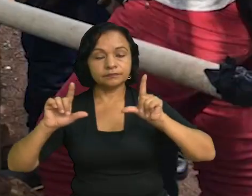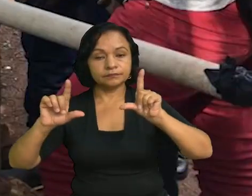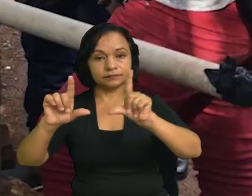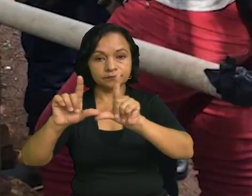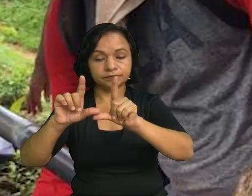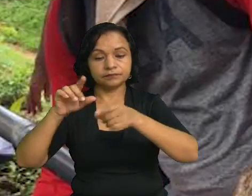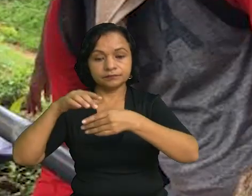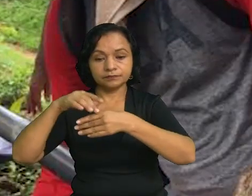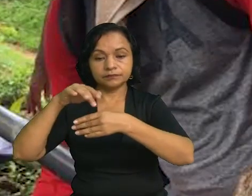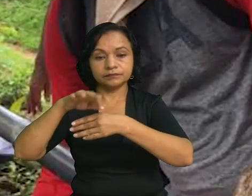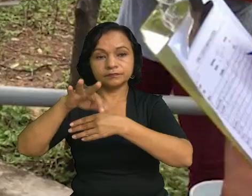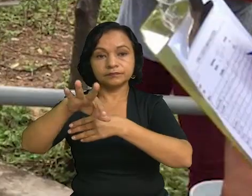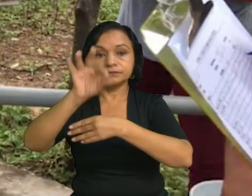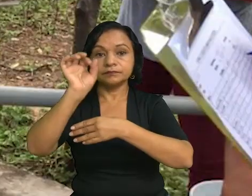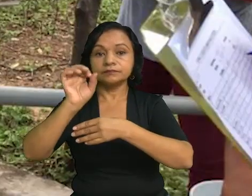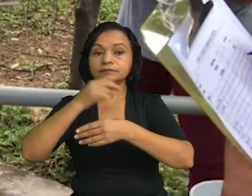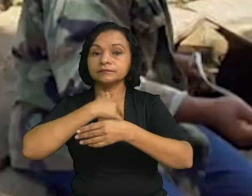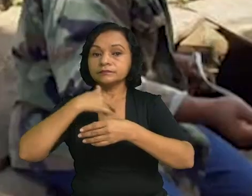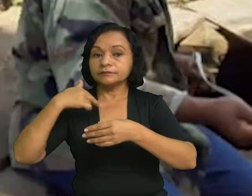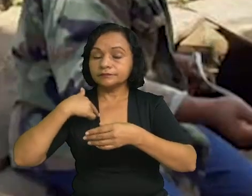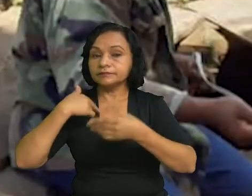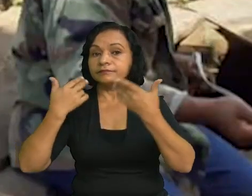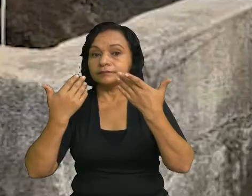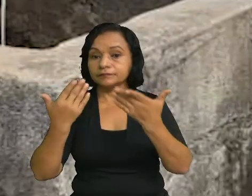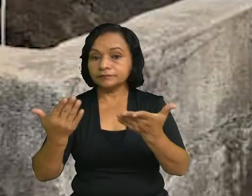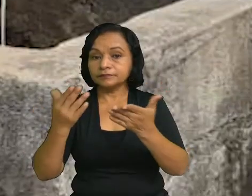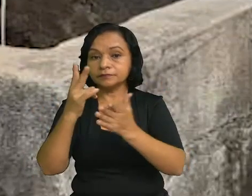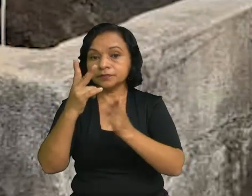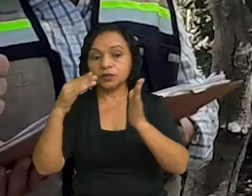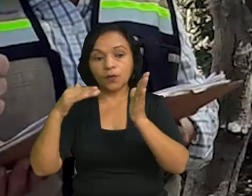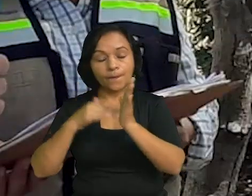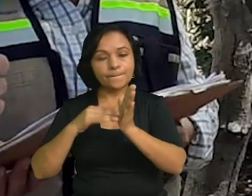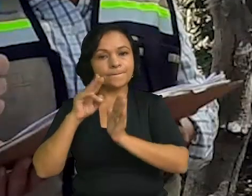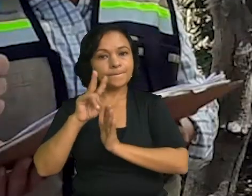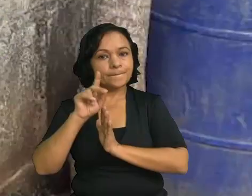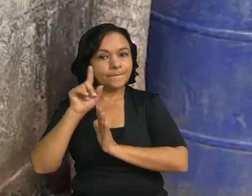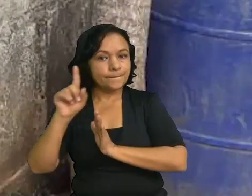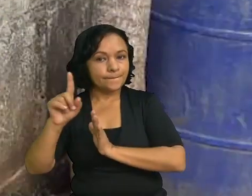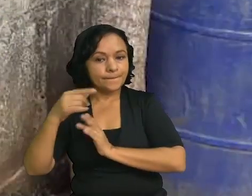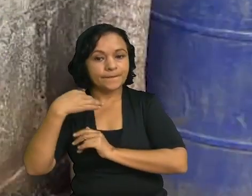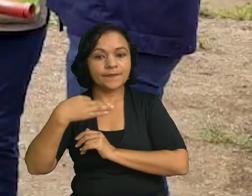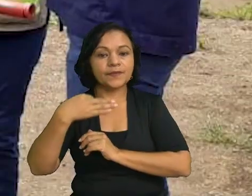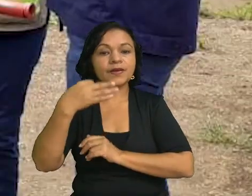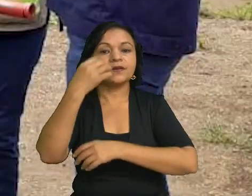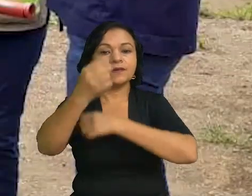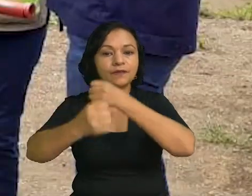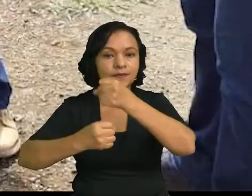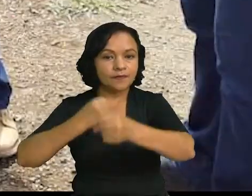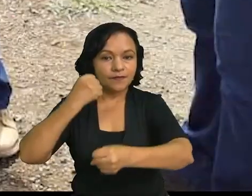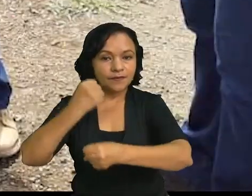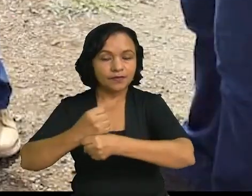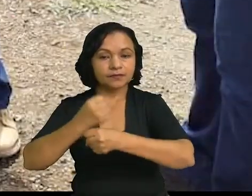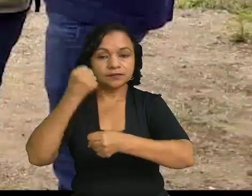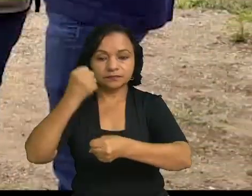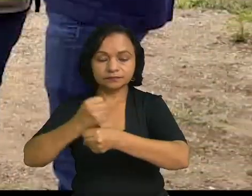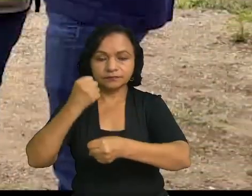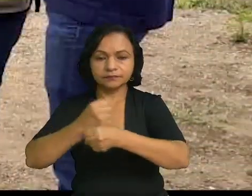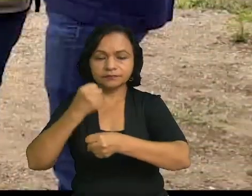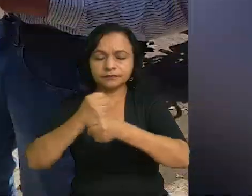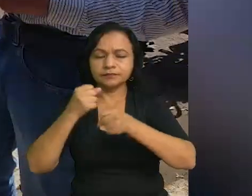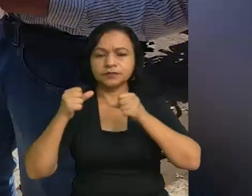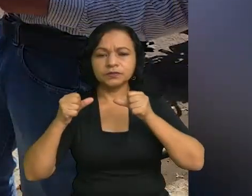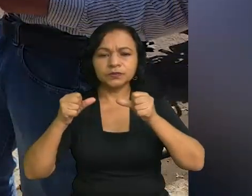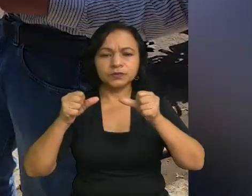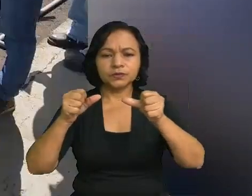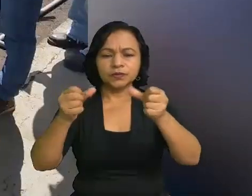oficinas prepararon las condiciones para que en el 2021 y en los años siguientes ejecuten de manera permanente